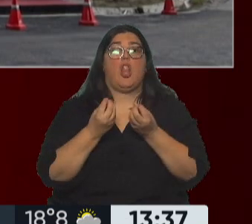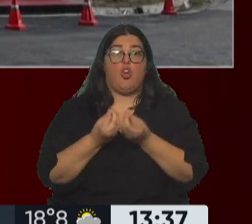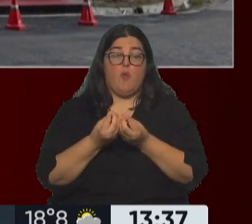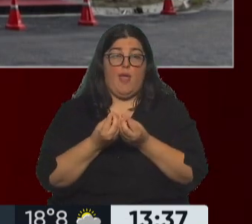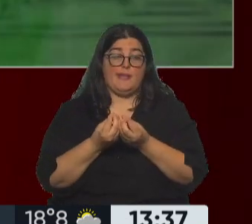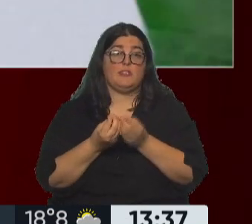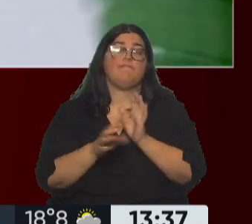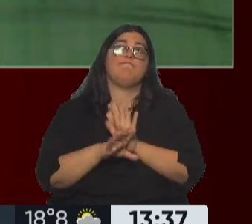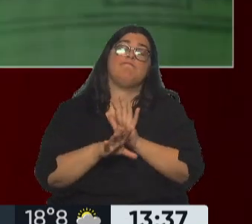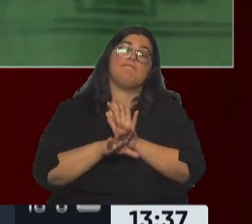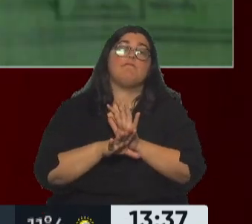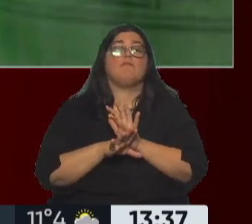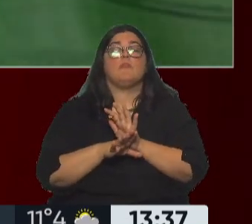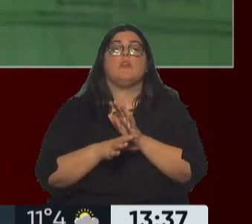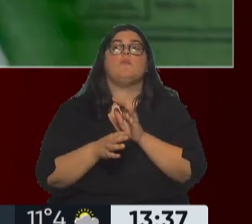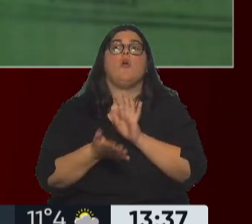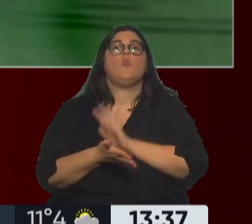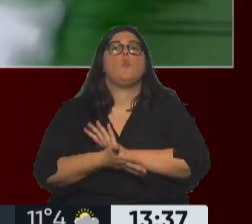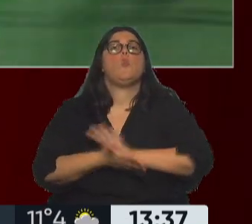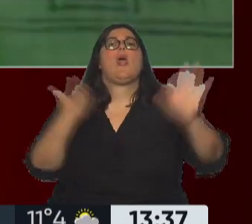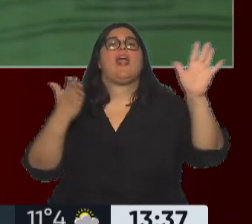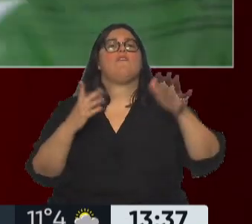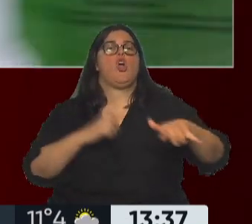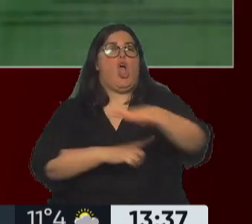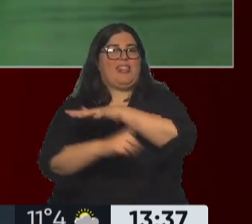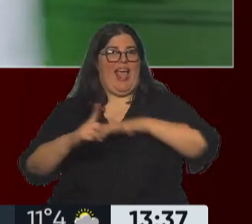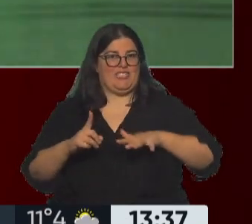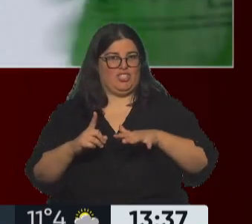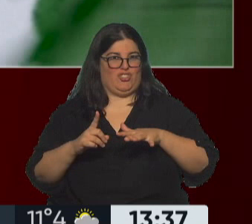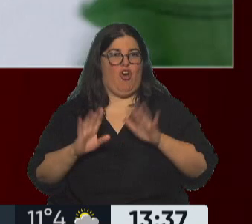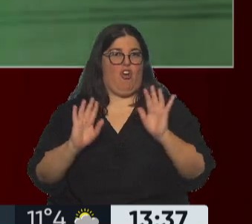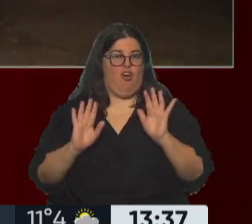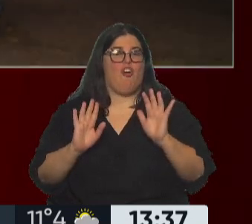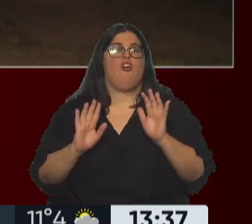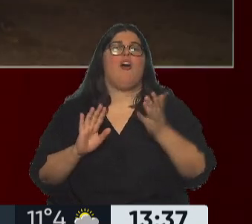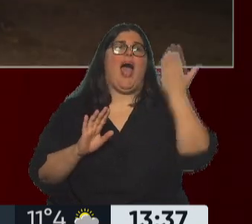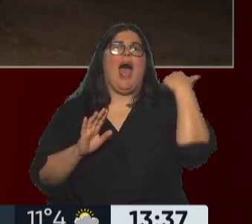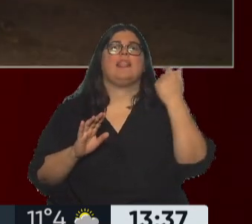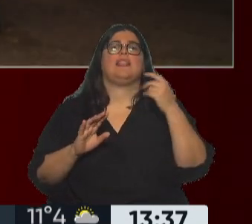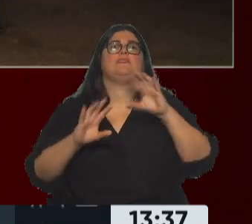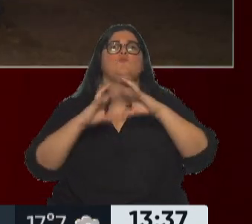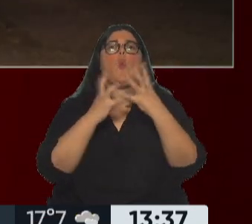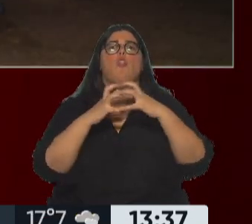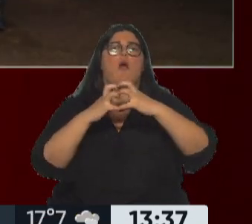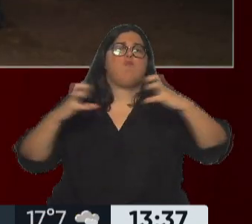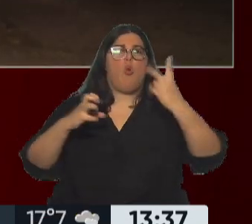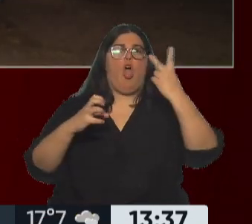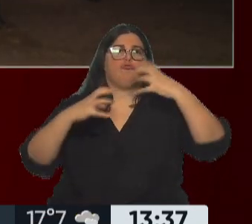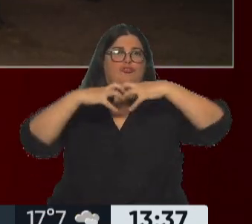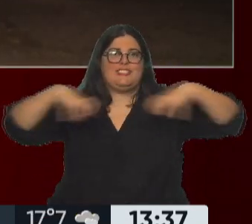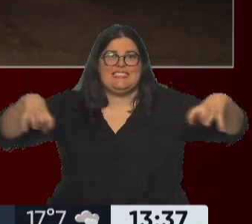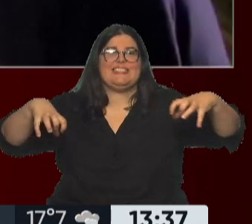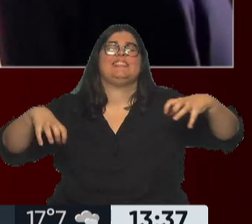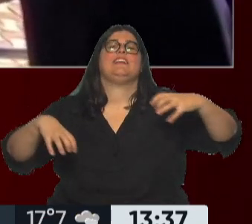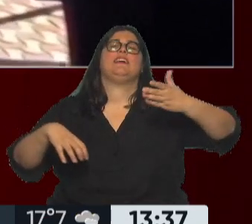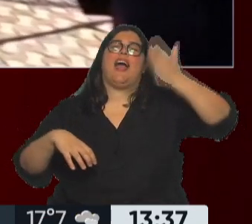es, digamos, un nuevo escenario que dejó de ser bipolar, si tenemos presente aquel de las